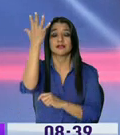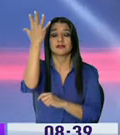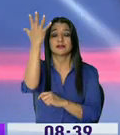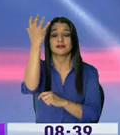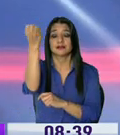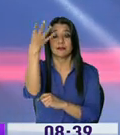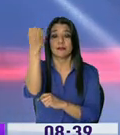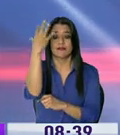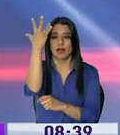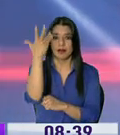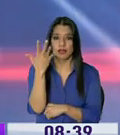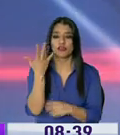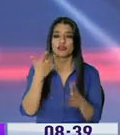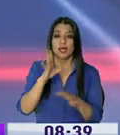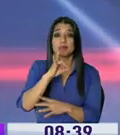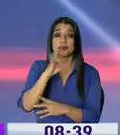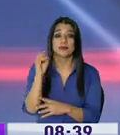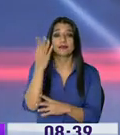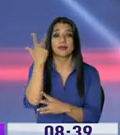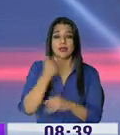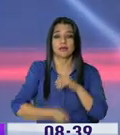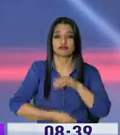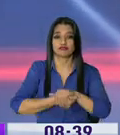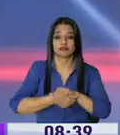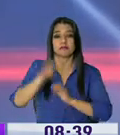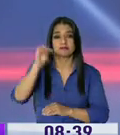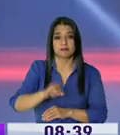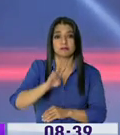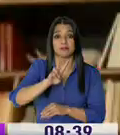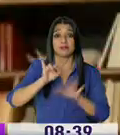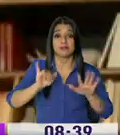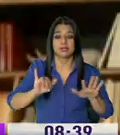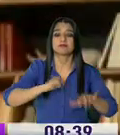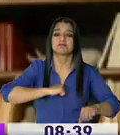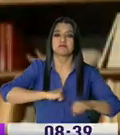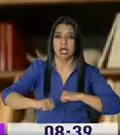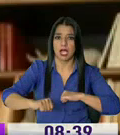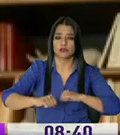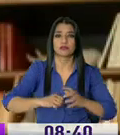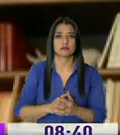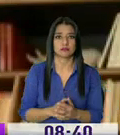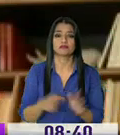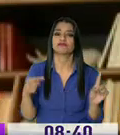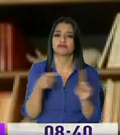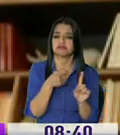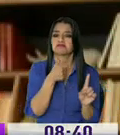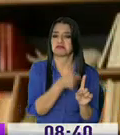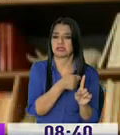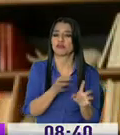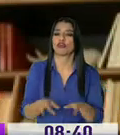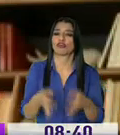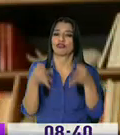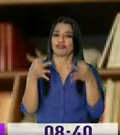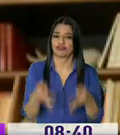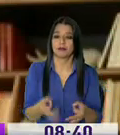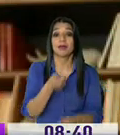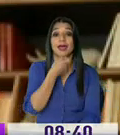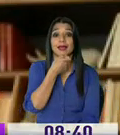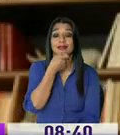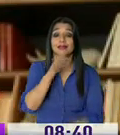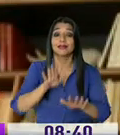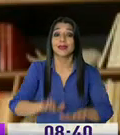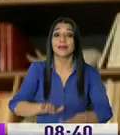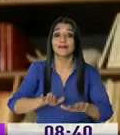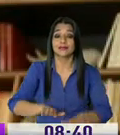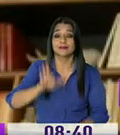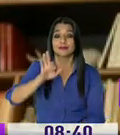cumplirse 70 días de confinamiento el martes 26 de mayo. Lo que fue confirmado por Alarcón durante una entrevista con este medio